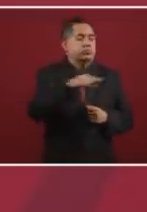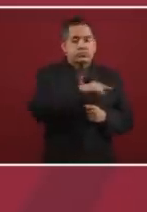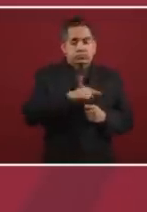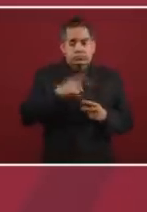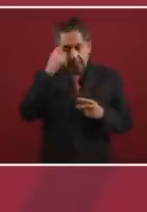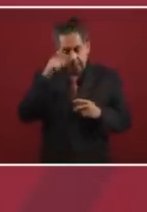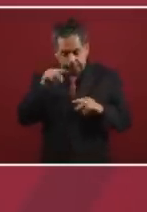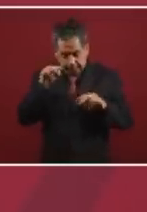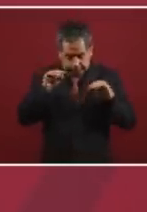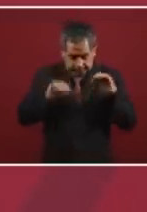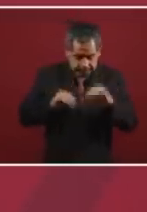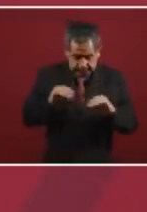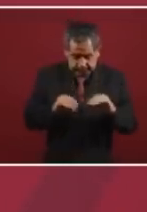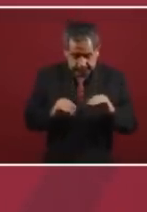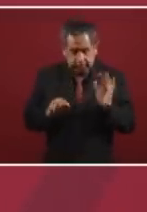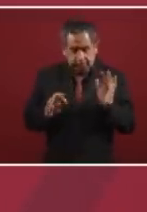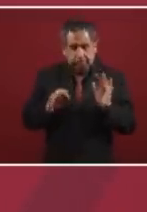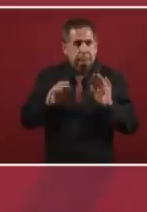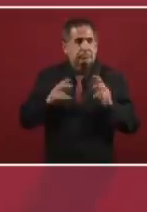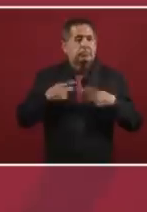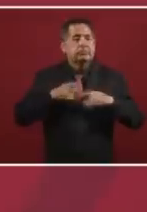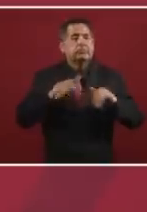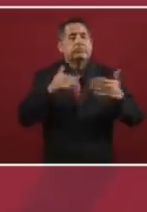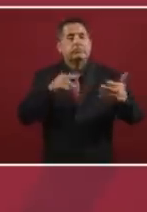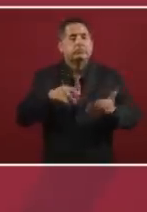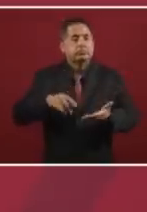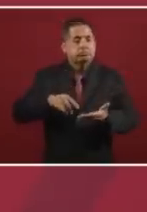para que la consulta